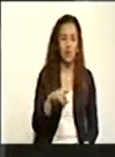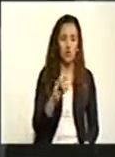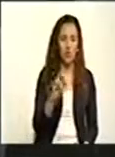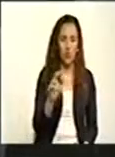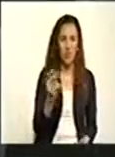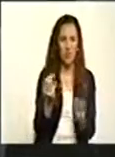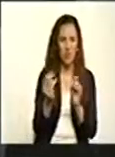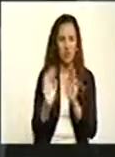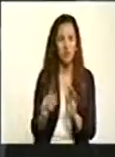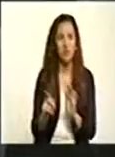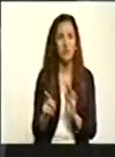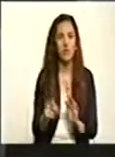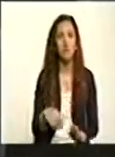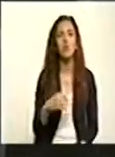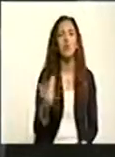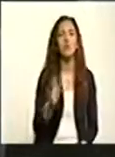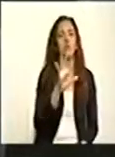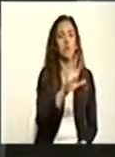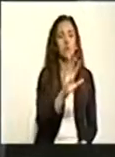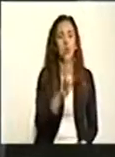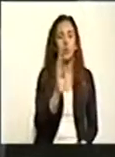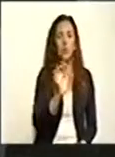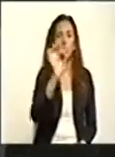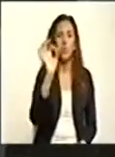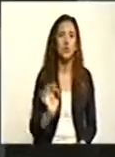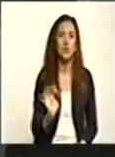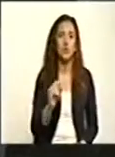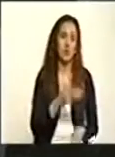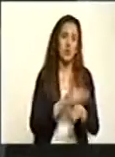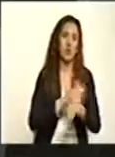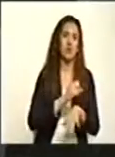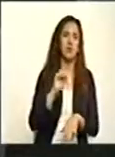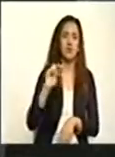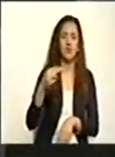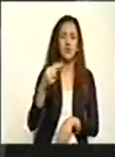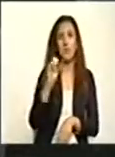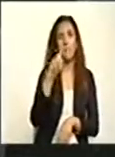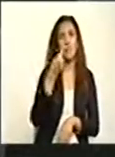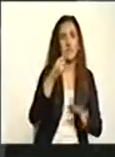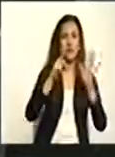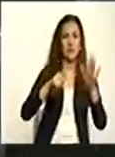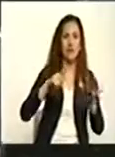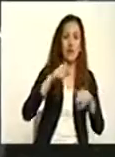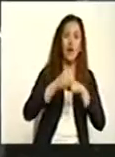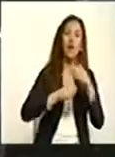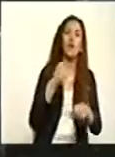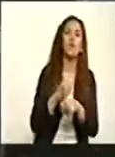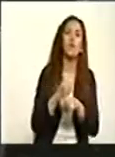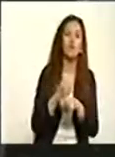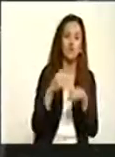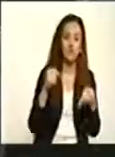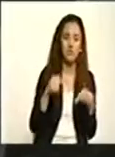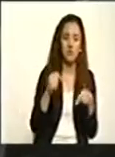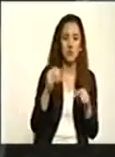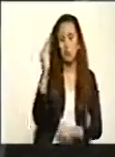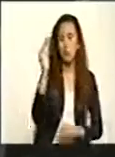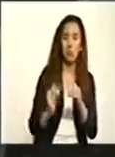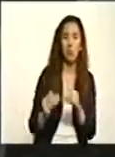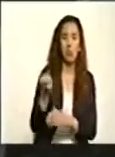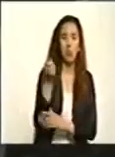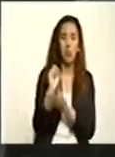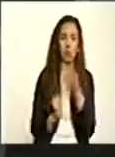cae 50.5% en el segundo semestre, en el primer semestre del año.